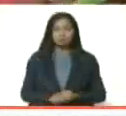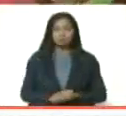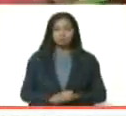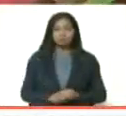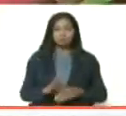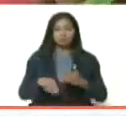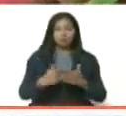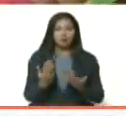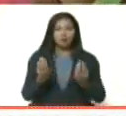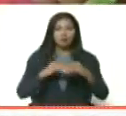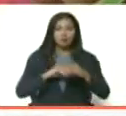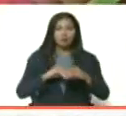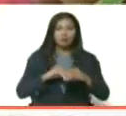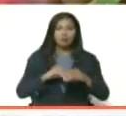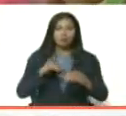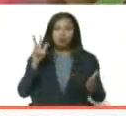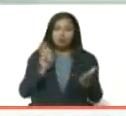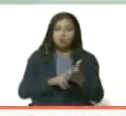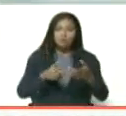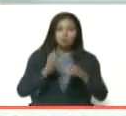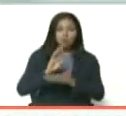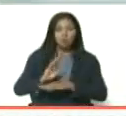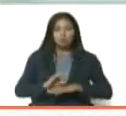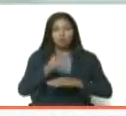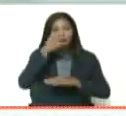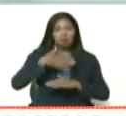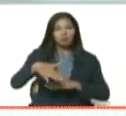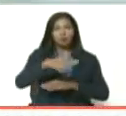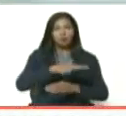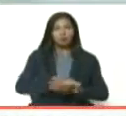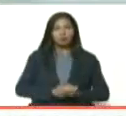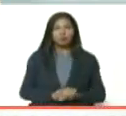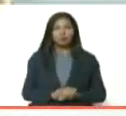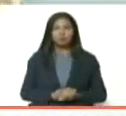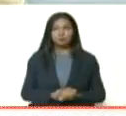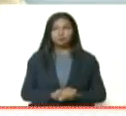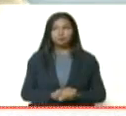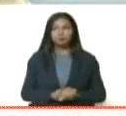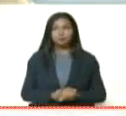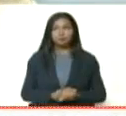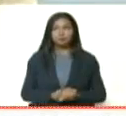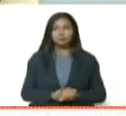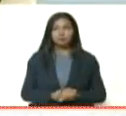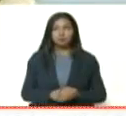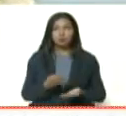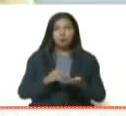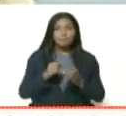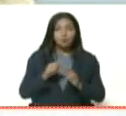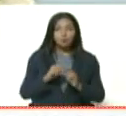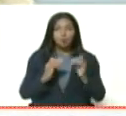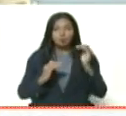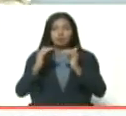pleno cumplimiento, protección del pueblo y buscar los puntos de equilibrio.